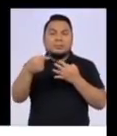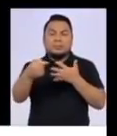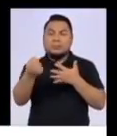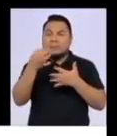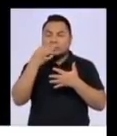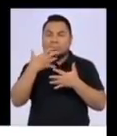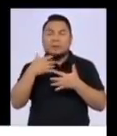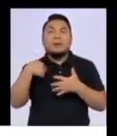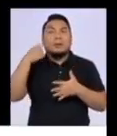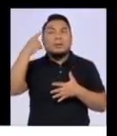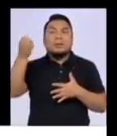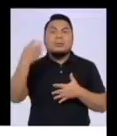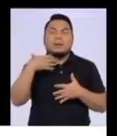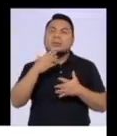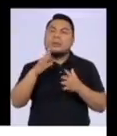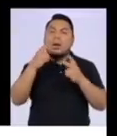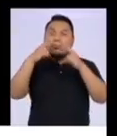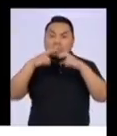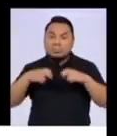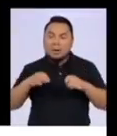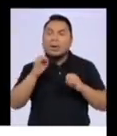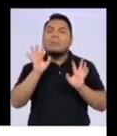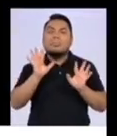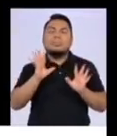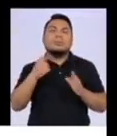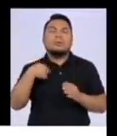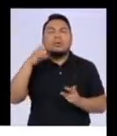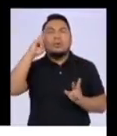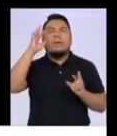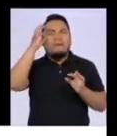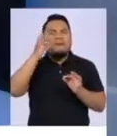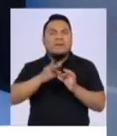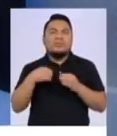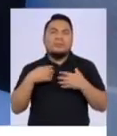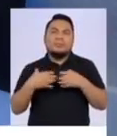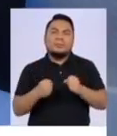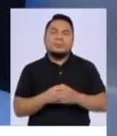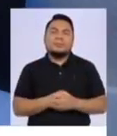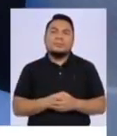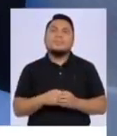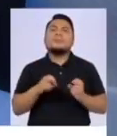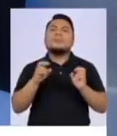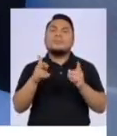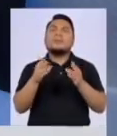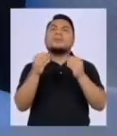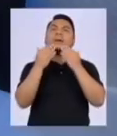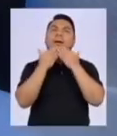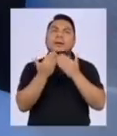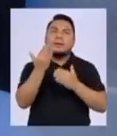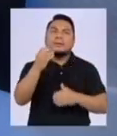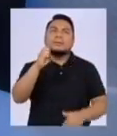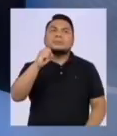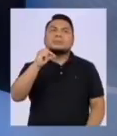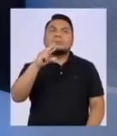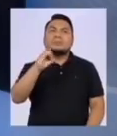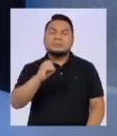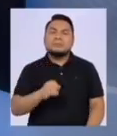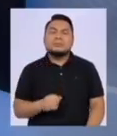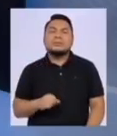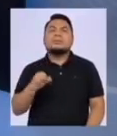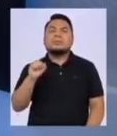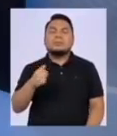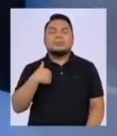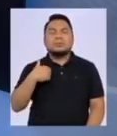tratamiento. Y sobre eso me van a reevaluar. Y voy con fe que va a ser así. Perfecto. Muchísimas gracias, Sergio. En verdad, todos